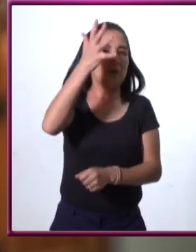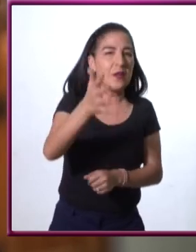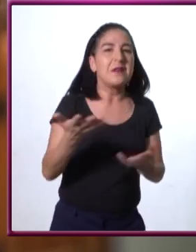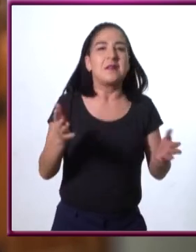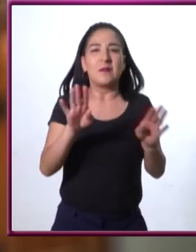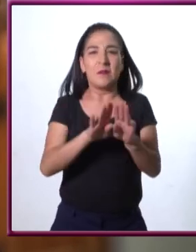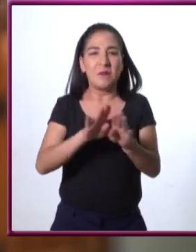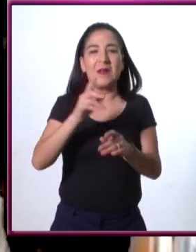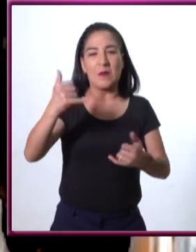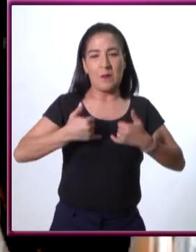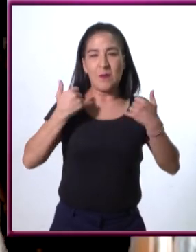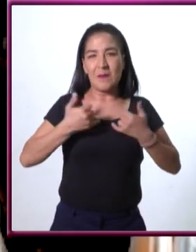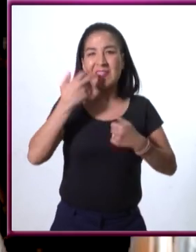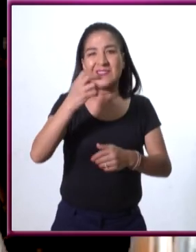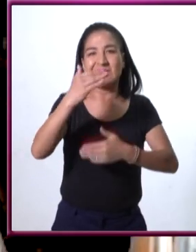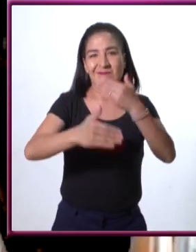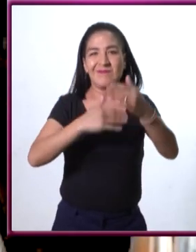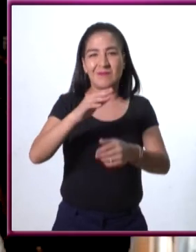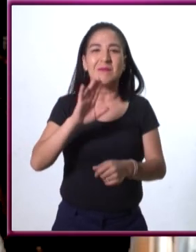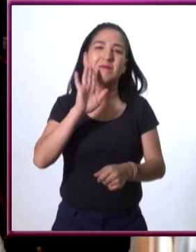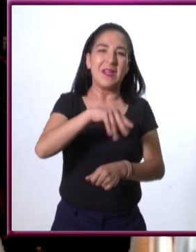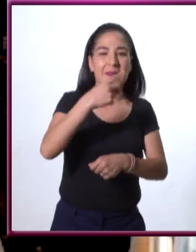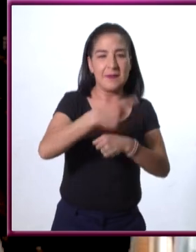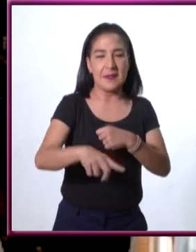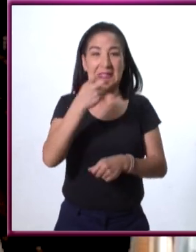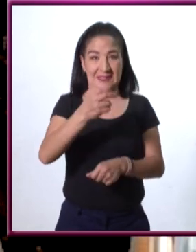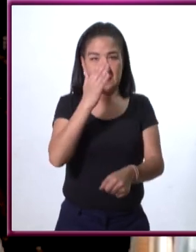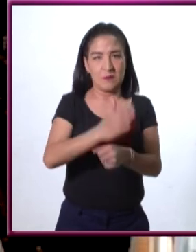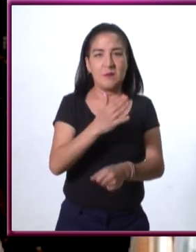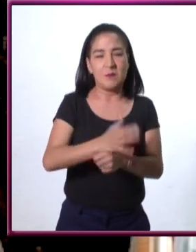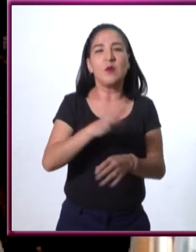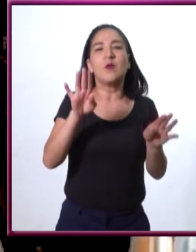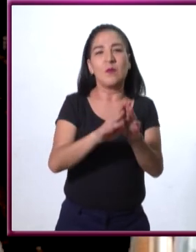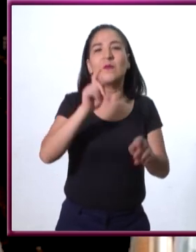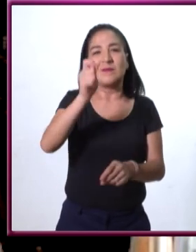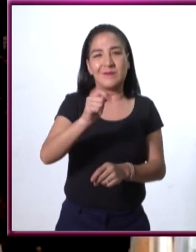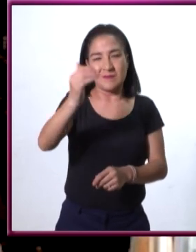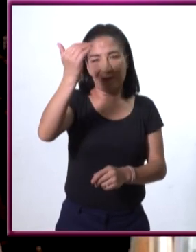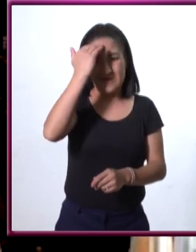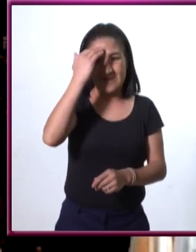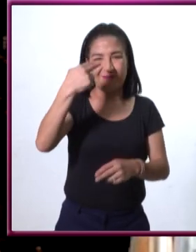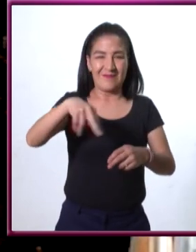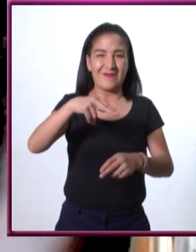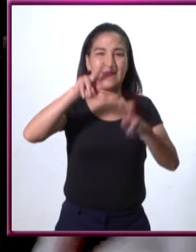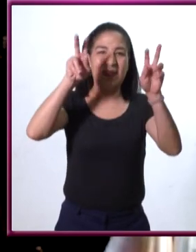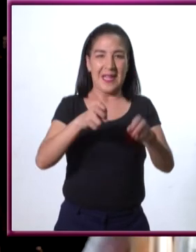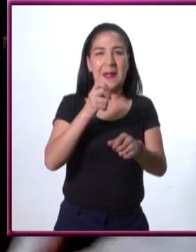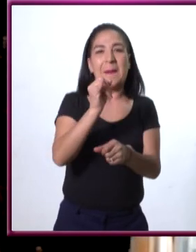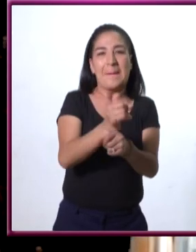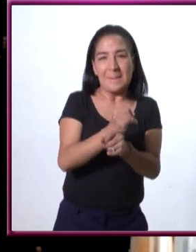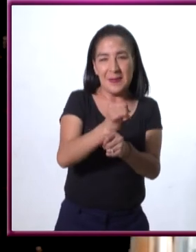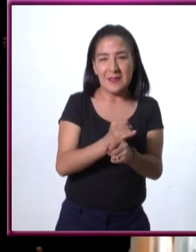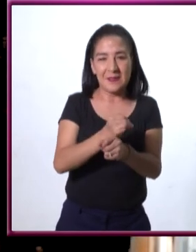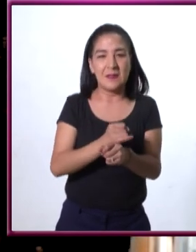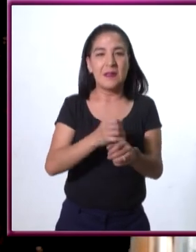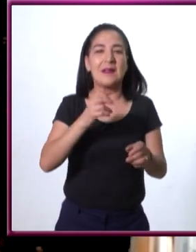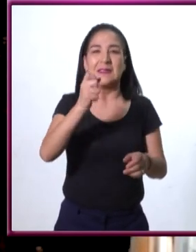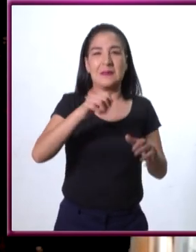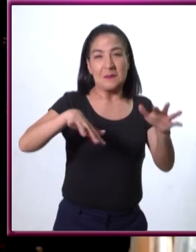esto a su crecimiento? El castigo tiene efectos colaterales muy conocidos ya desde la investigación básica